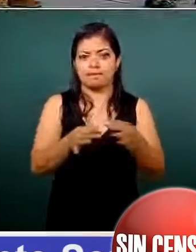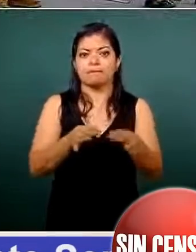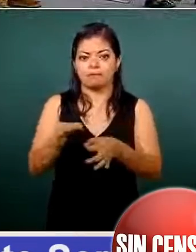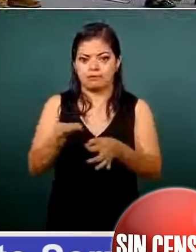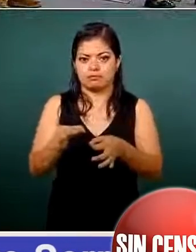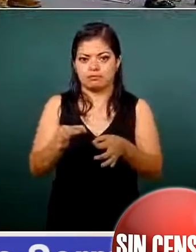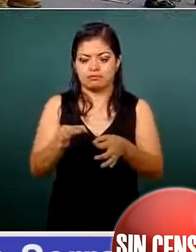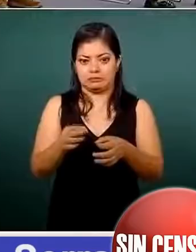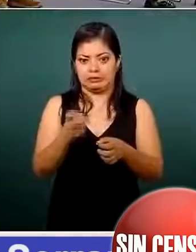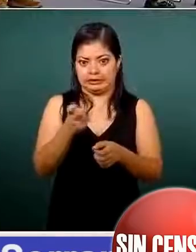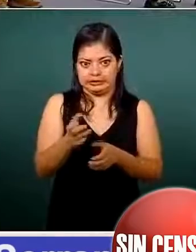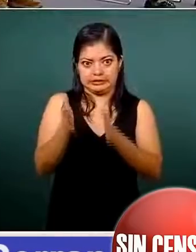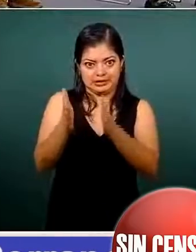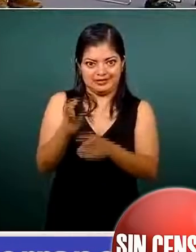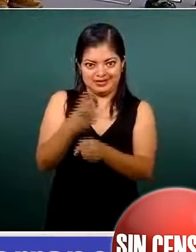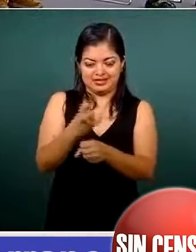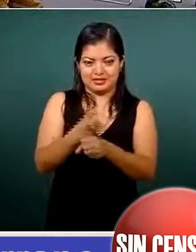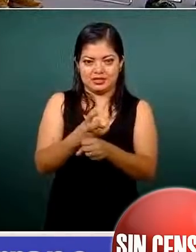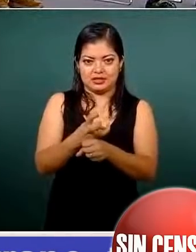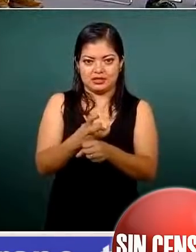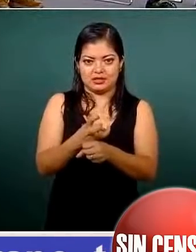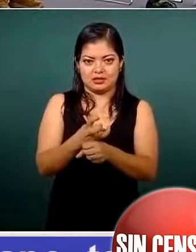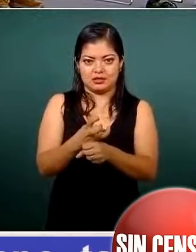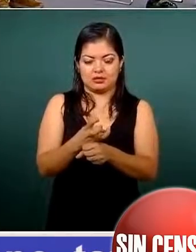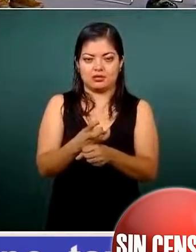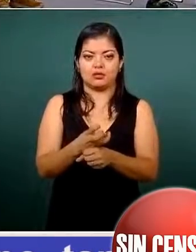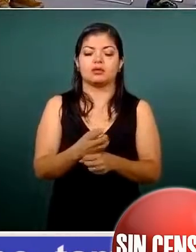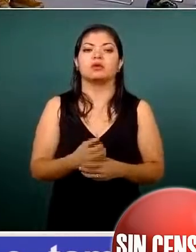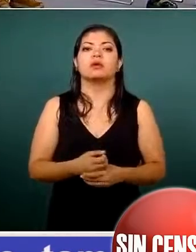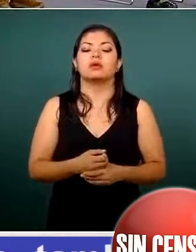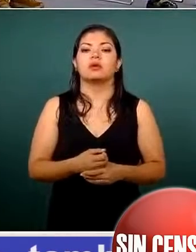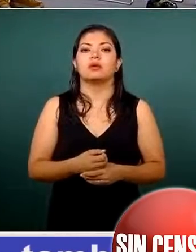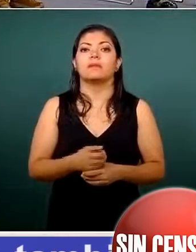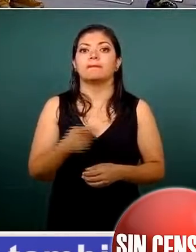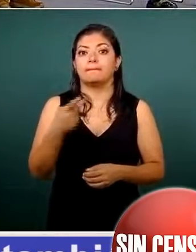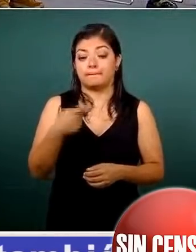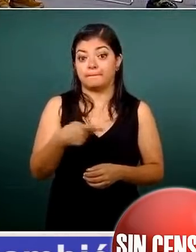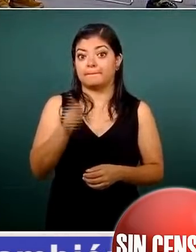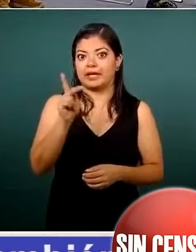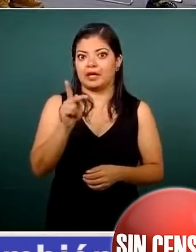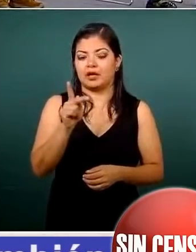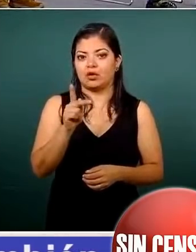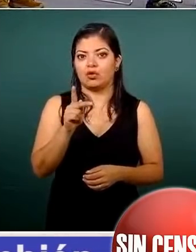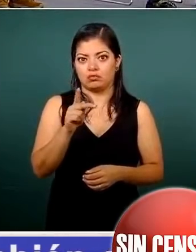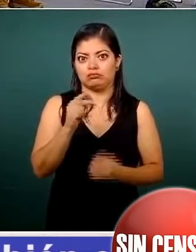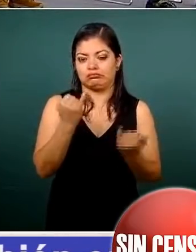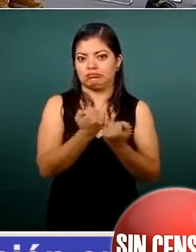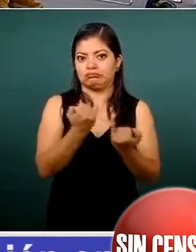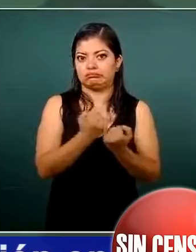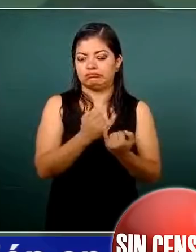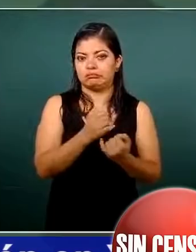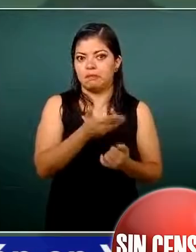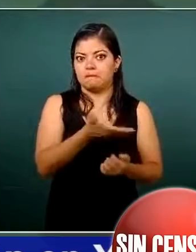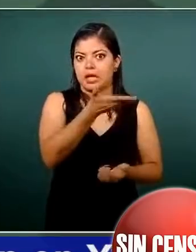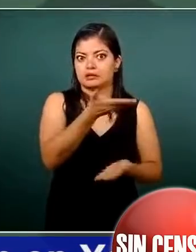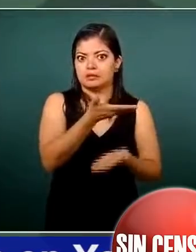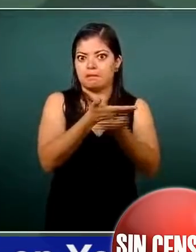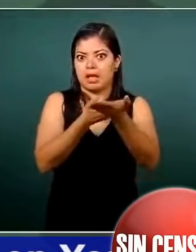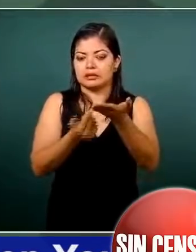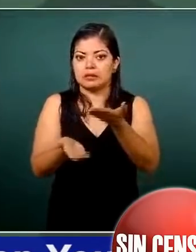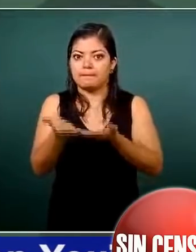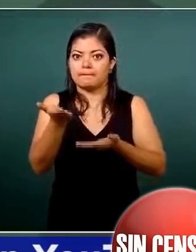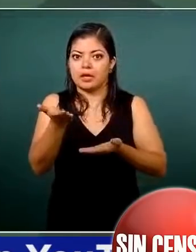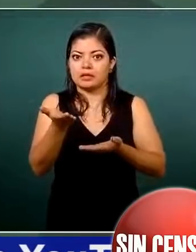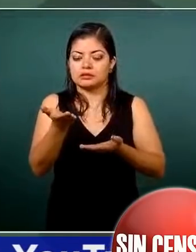recuadro, pero también puedo probar que ha ido en aumento. Un cuarto